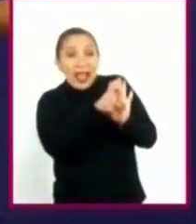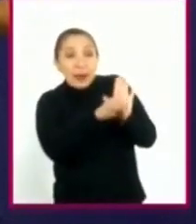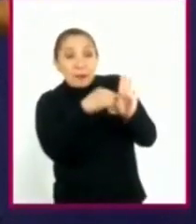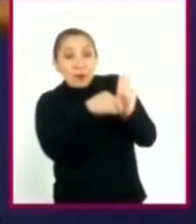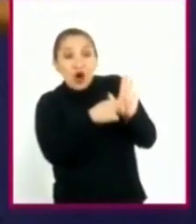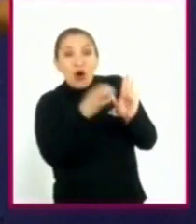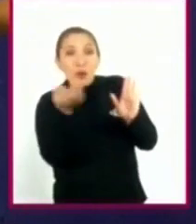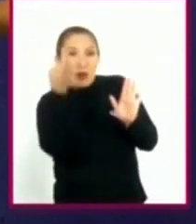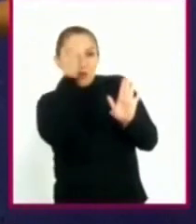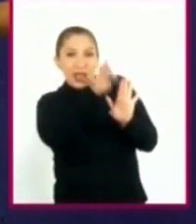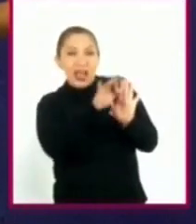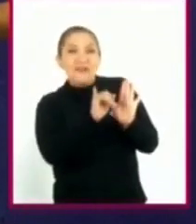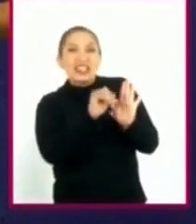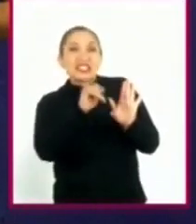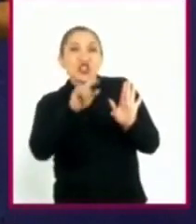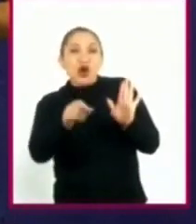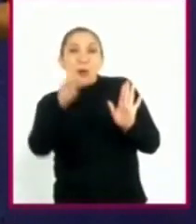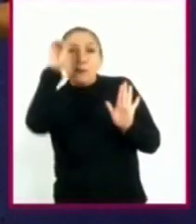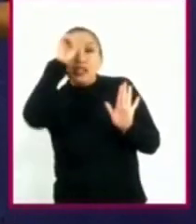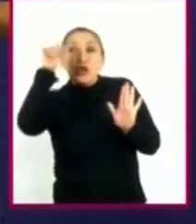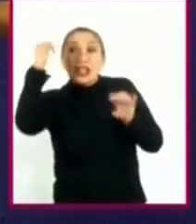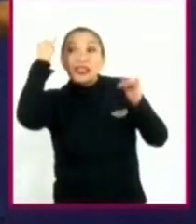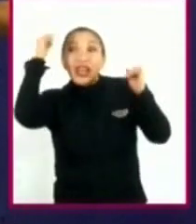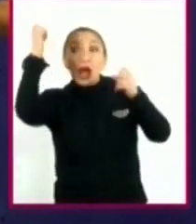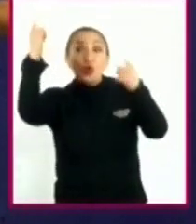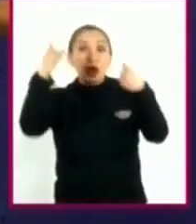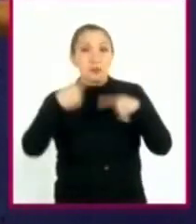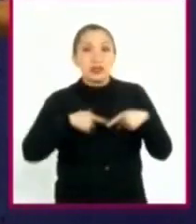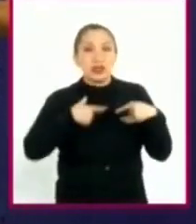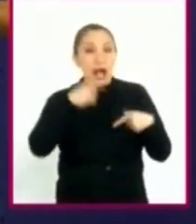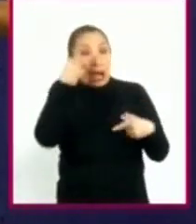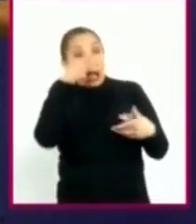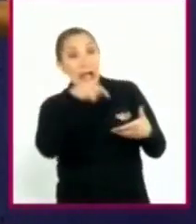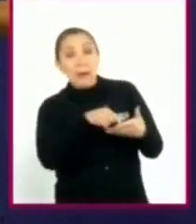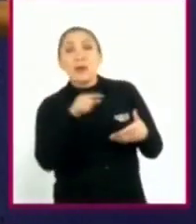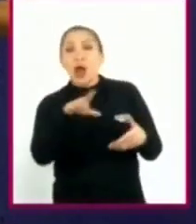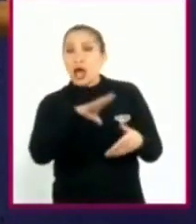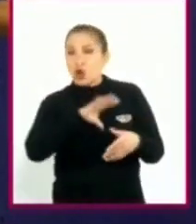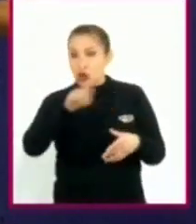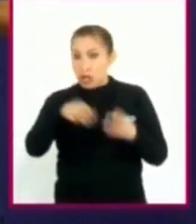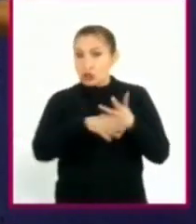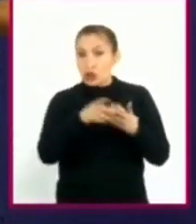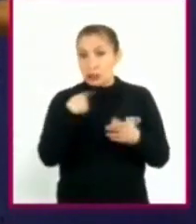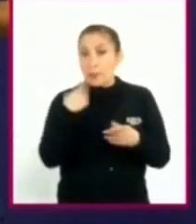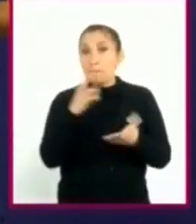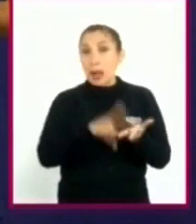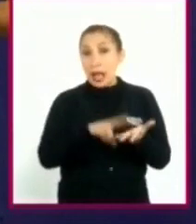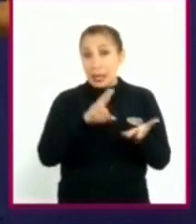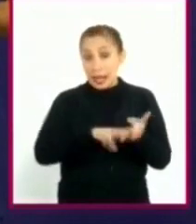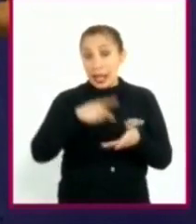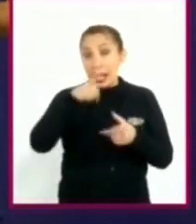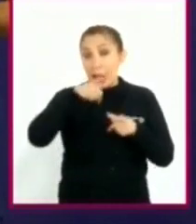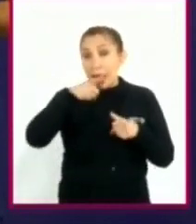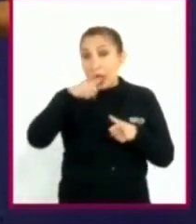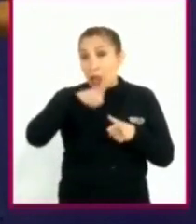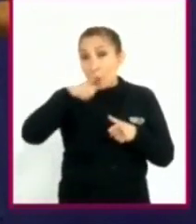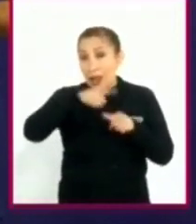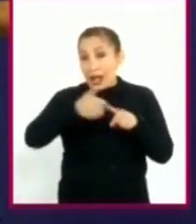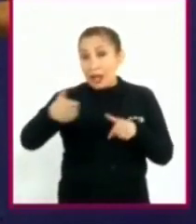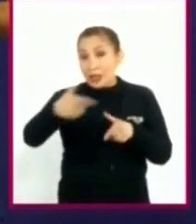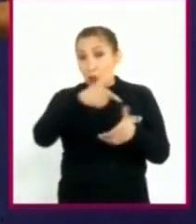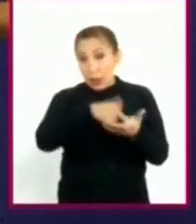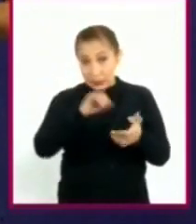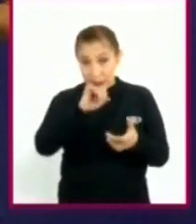en la ficción a comentarios e ideas que algunos tienen, pero hay más cosas que enriquecen el lenguaje de cada lugar,